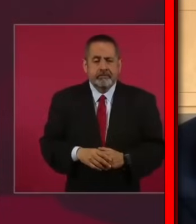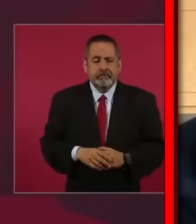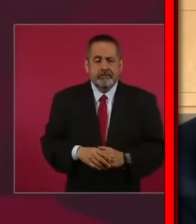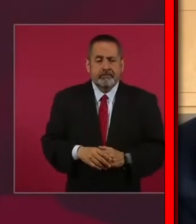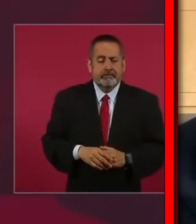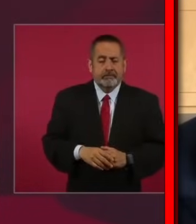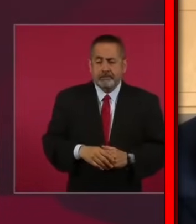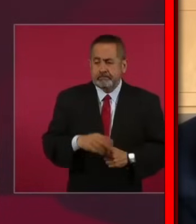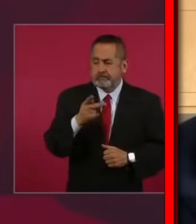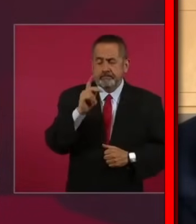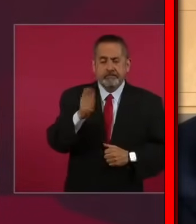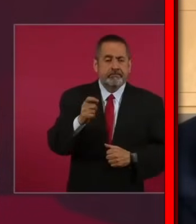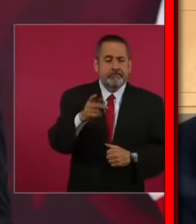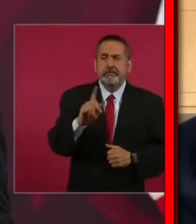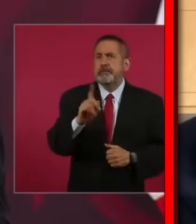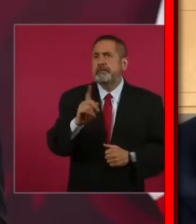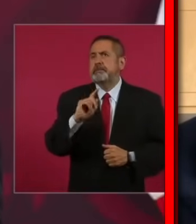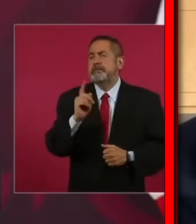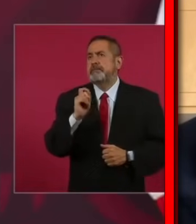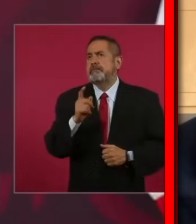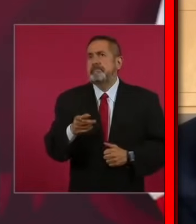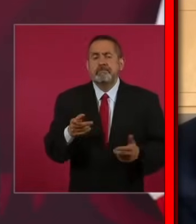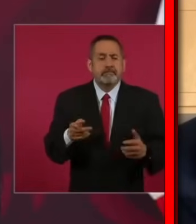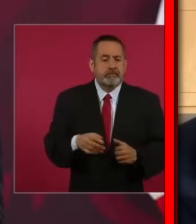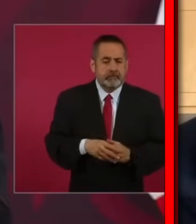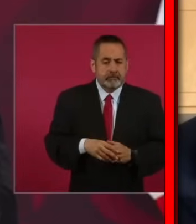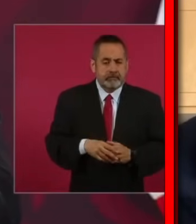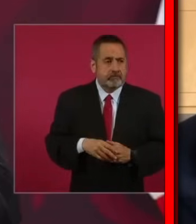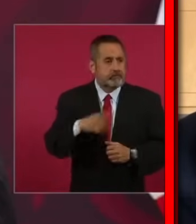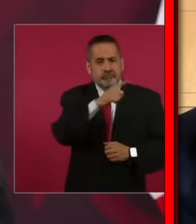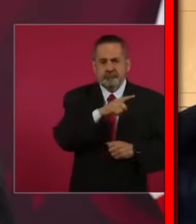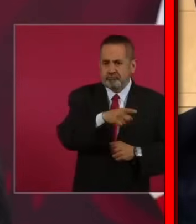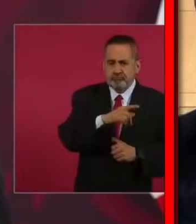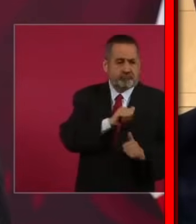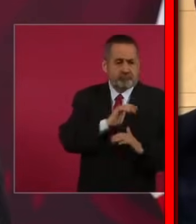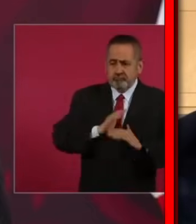eh ninguna Eh intromisión